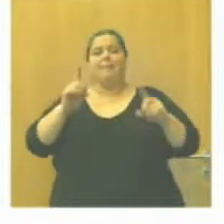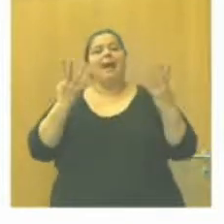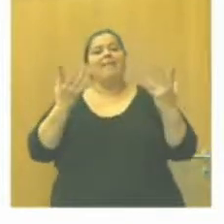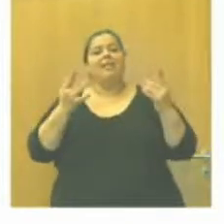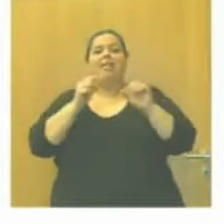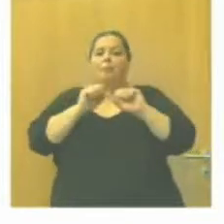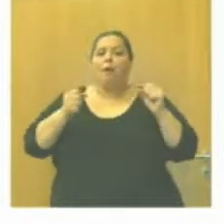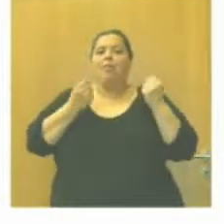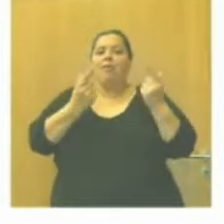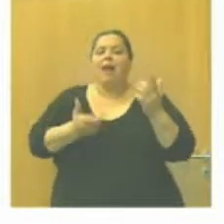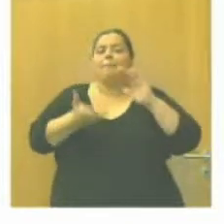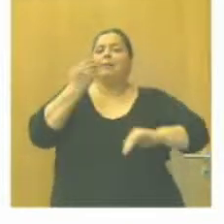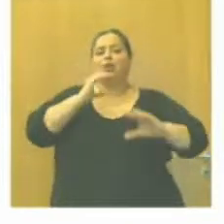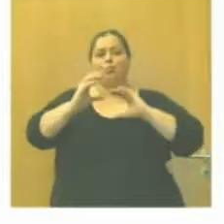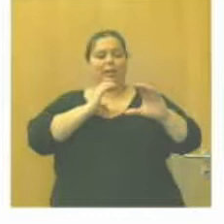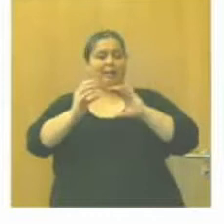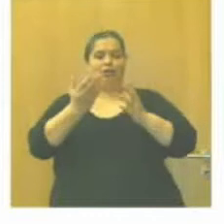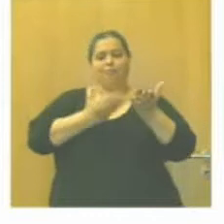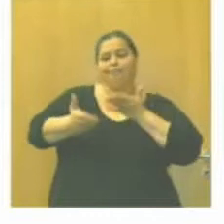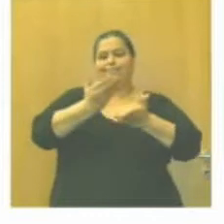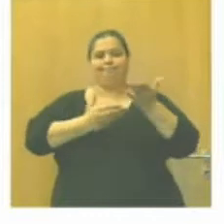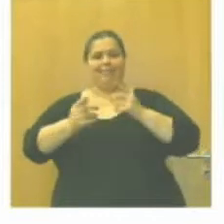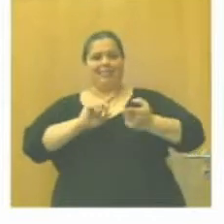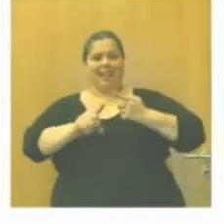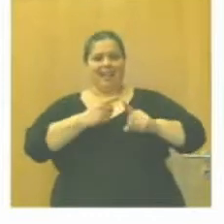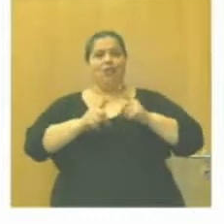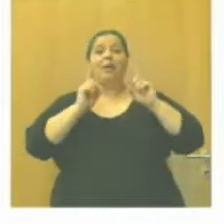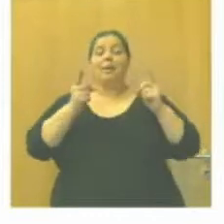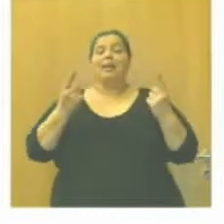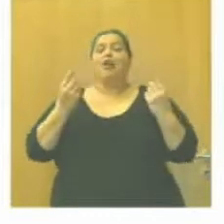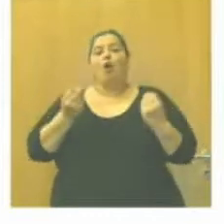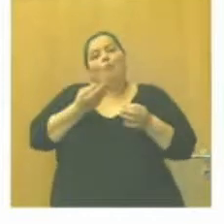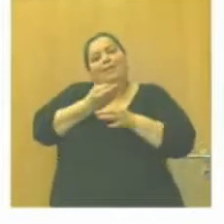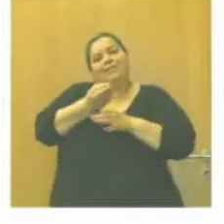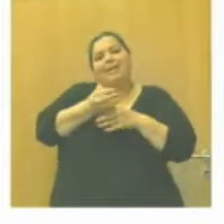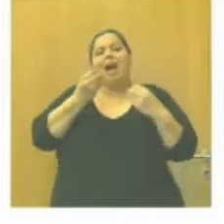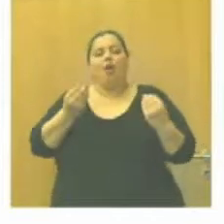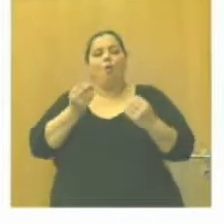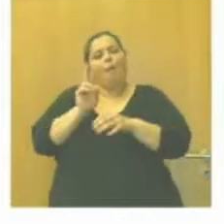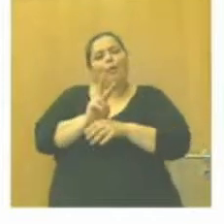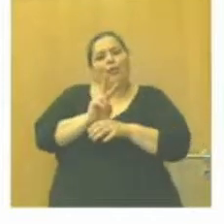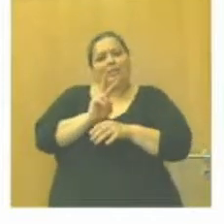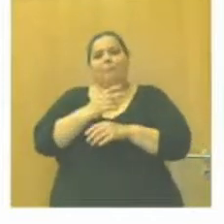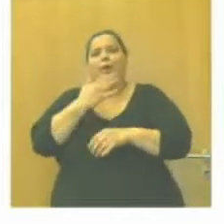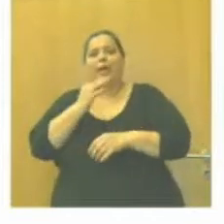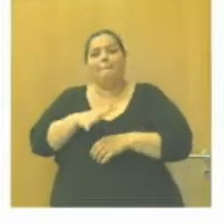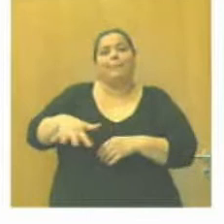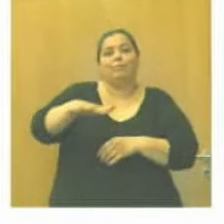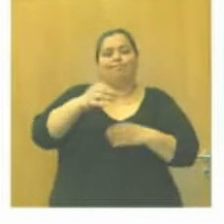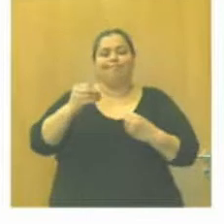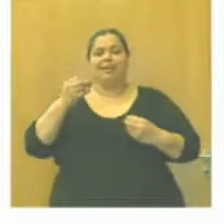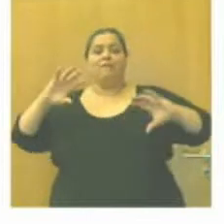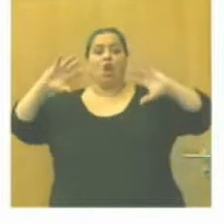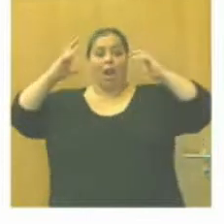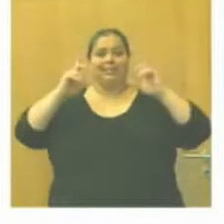la comunicación y la relación, habilidades para proteger de la exposición en violencia, también conocimientos